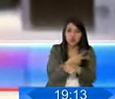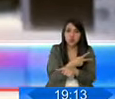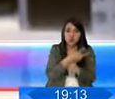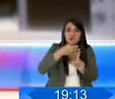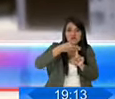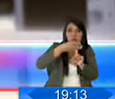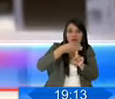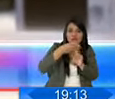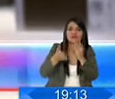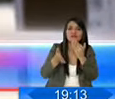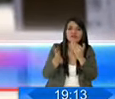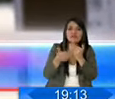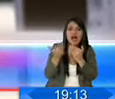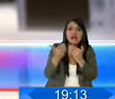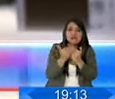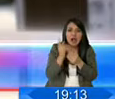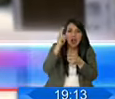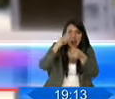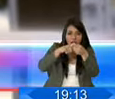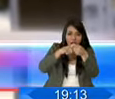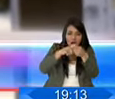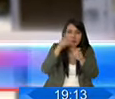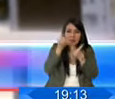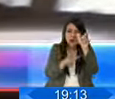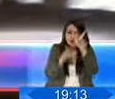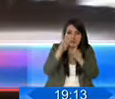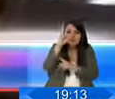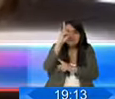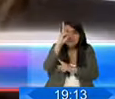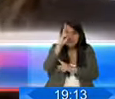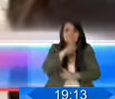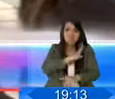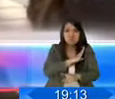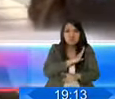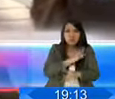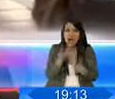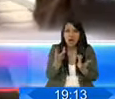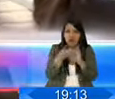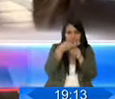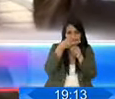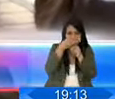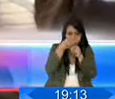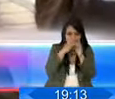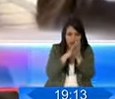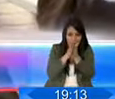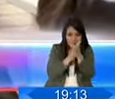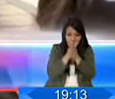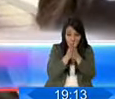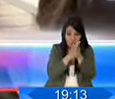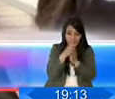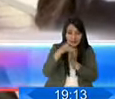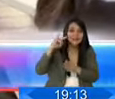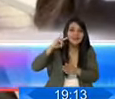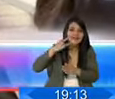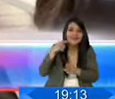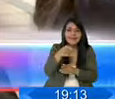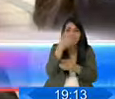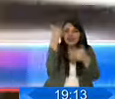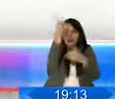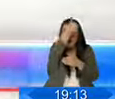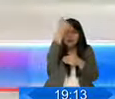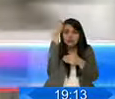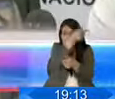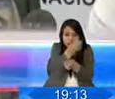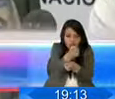un instrumento que facilita las malévolas intenciones de quienes buscan a través del internet aprovecharse de la ingenuidad de los